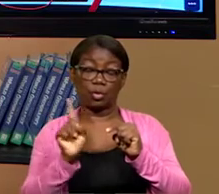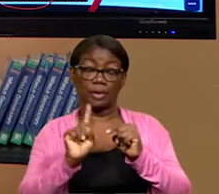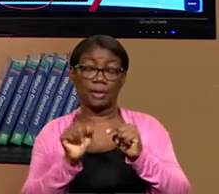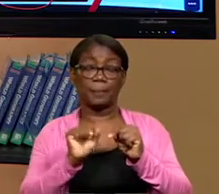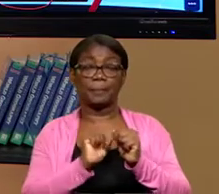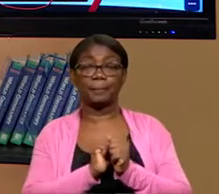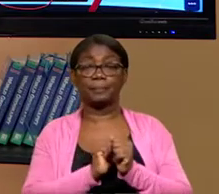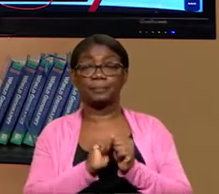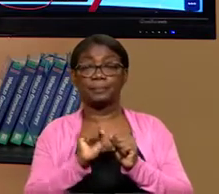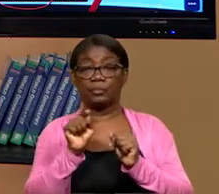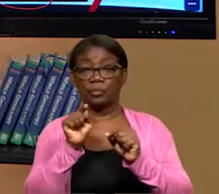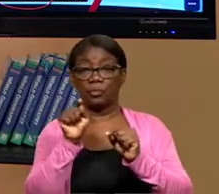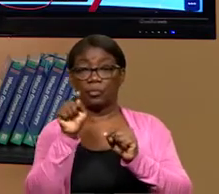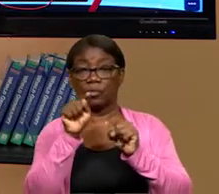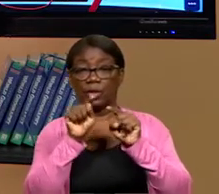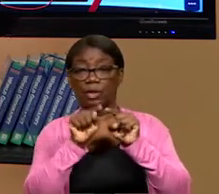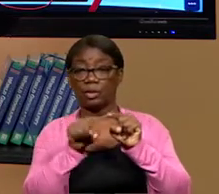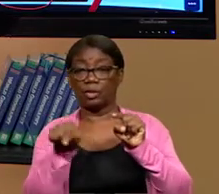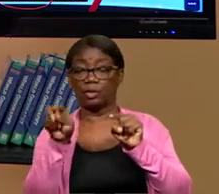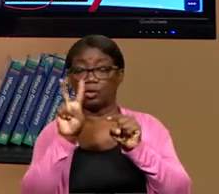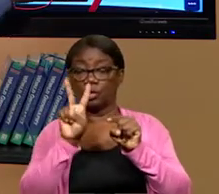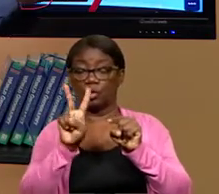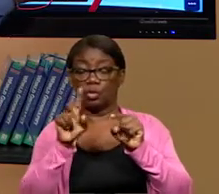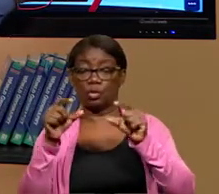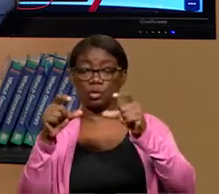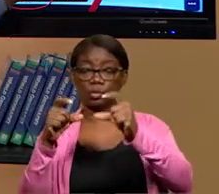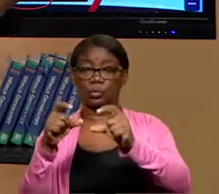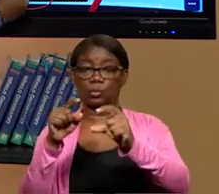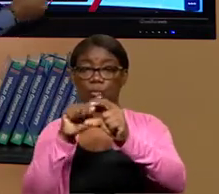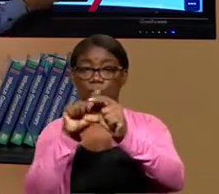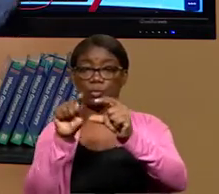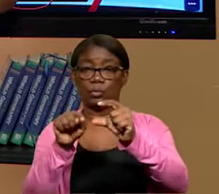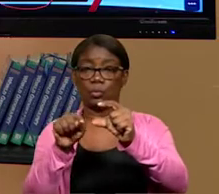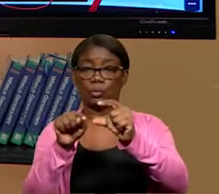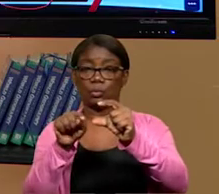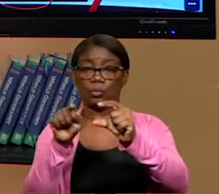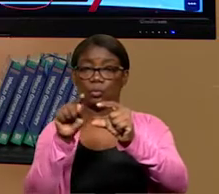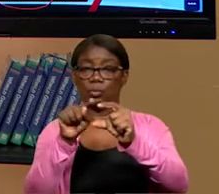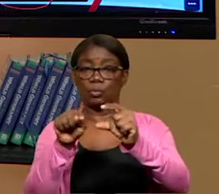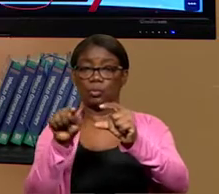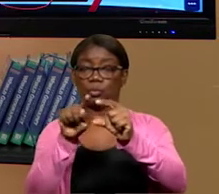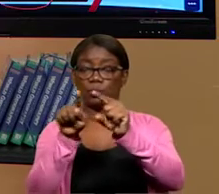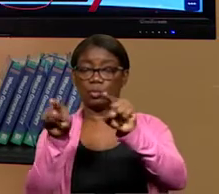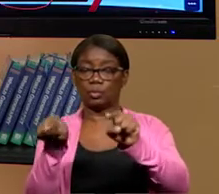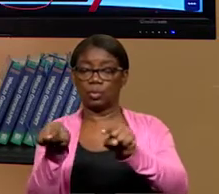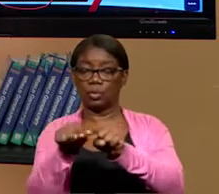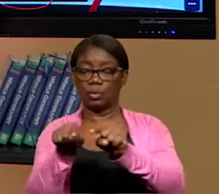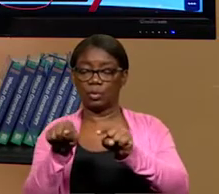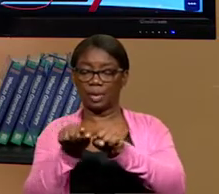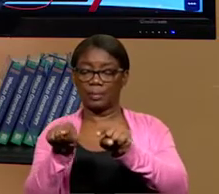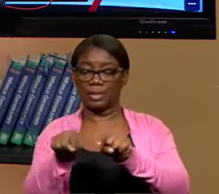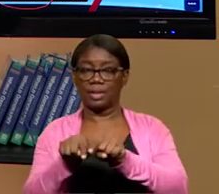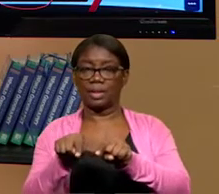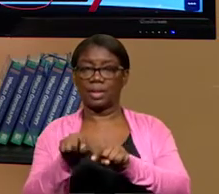conversión? En los dos transistores con estos dos capacitores que ustedes ven aquí. ¿Ok?